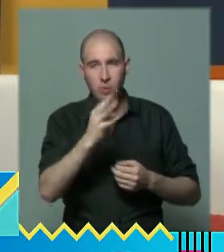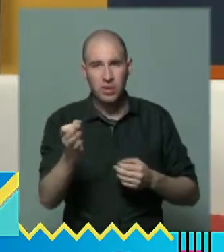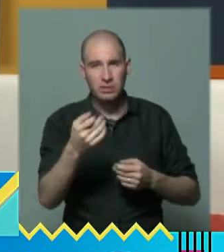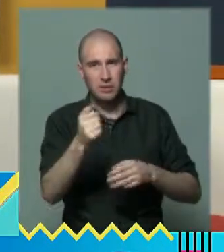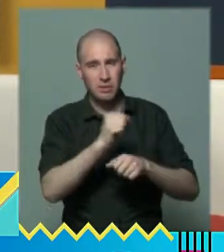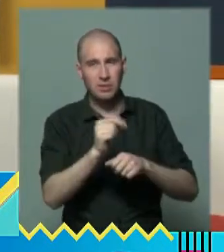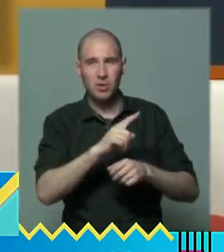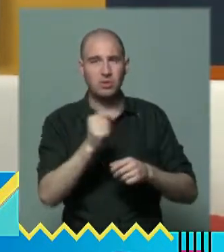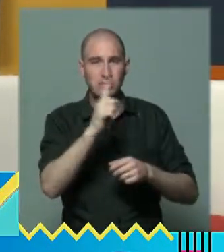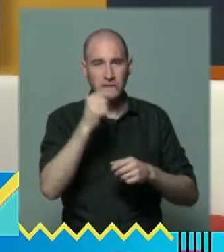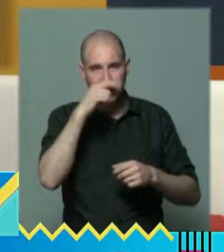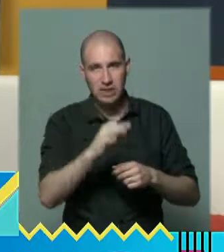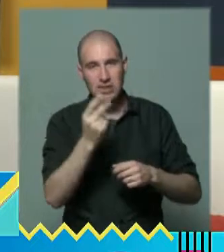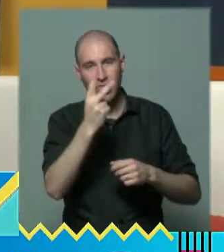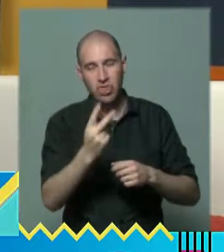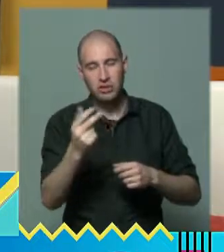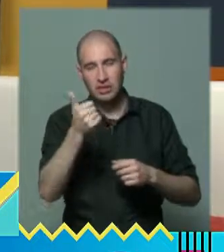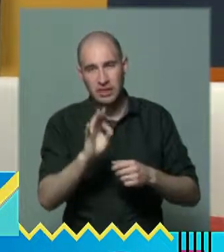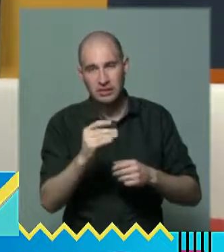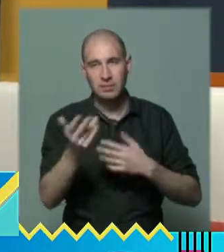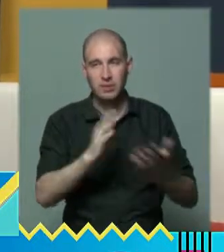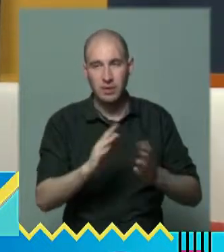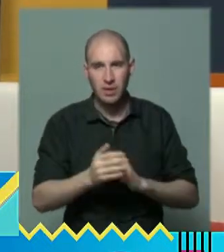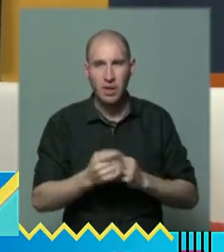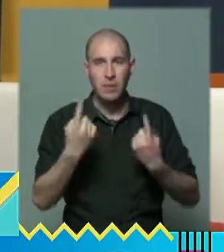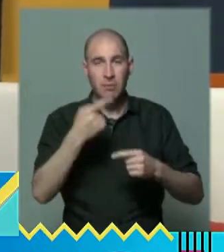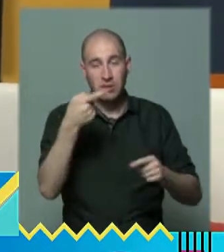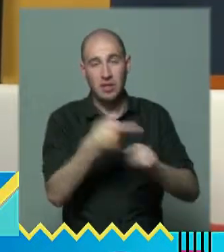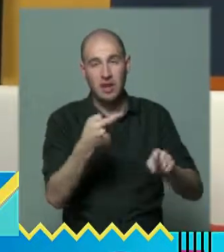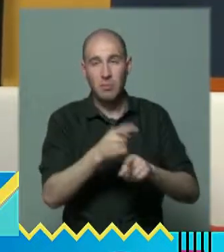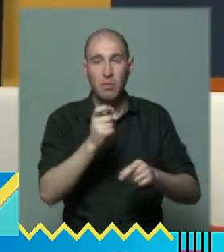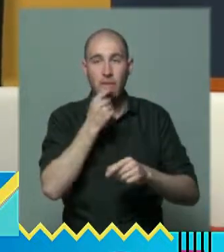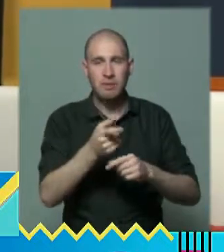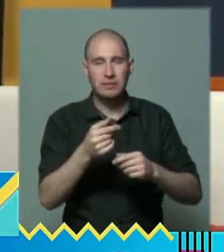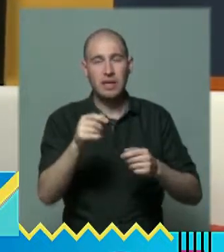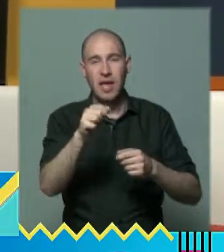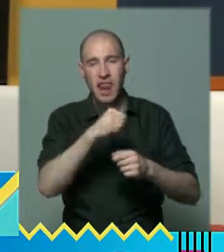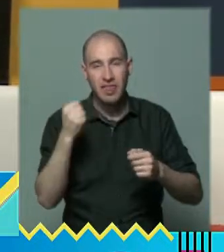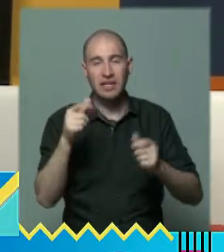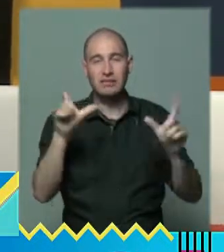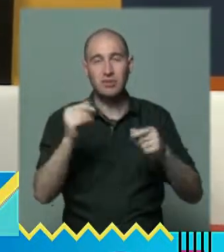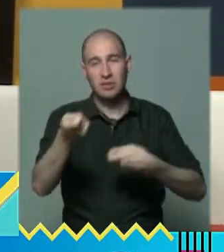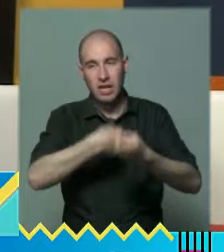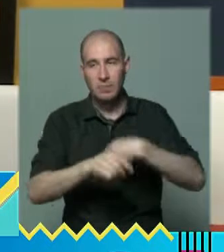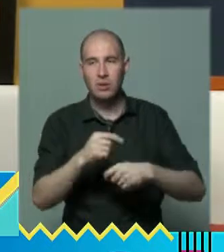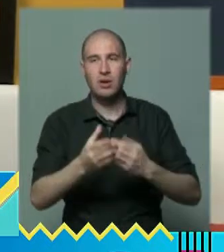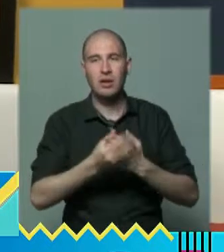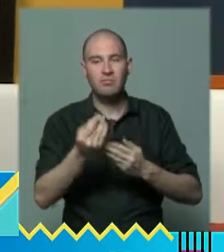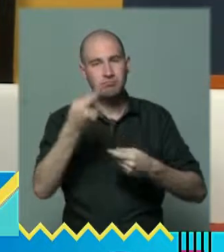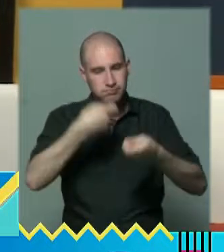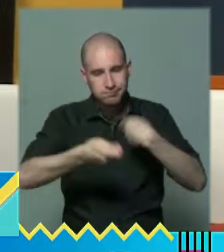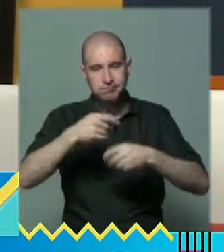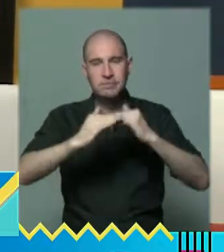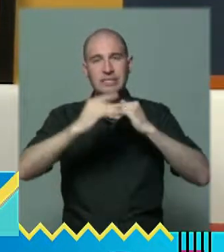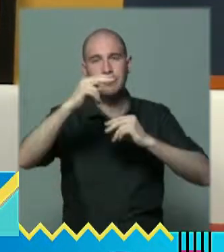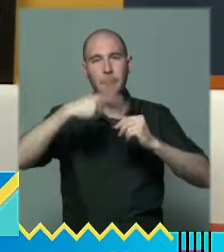no, 170, 260, pero como nadie reclama, es más fácil cambiar una heladera o un televisor que ajustar como corresponde esa